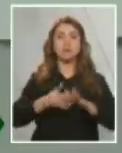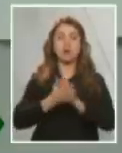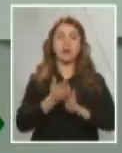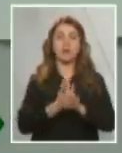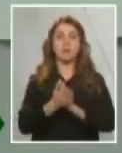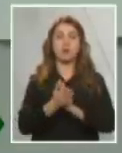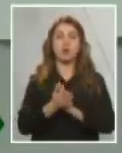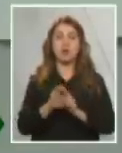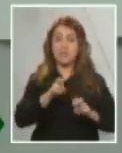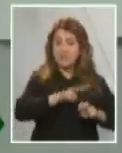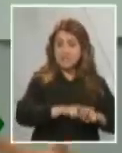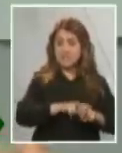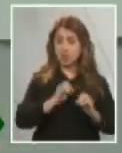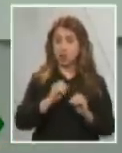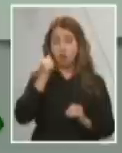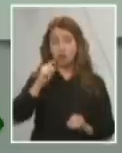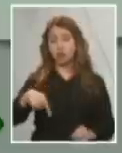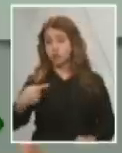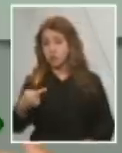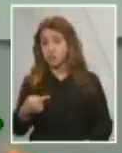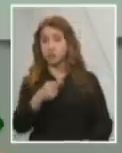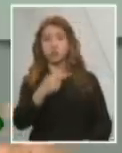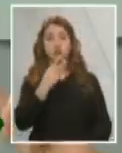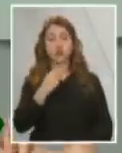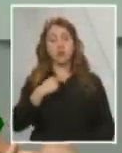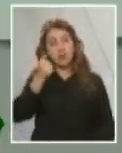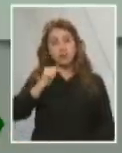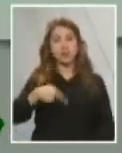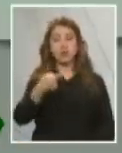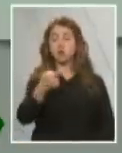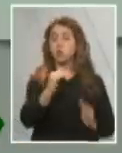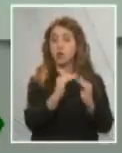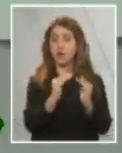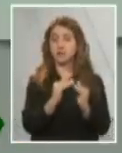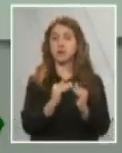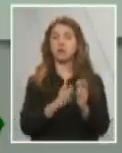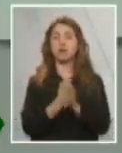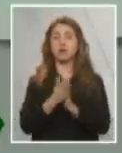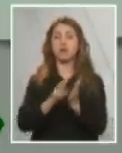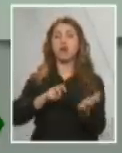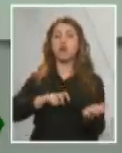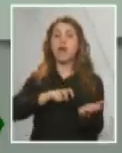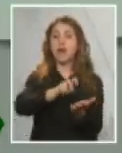¿para la silla o diario? Para la silla, en tu vida diaria, en tu casa. La rampla.